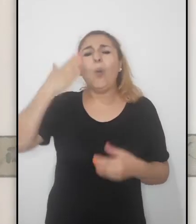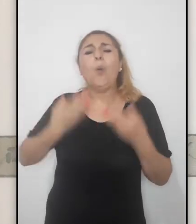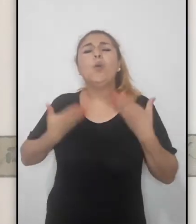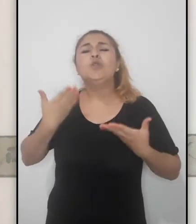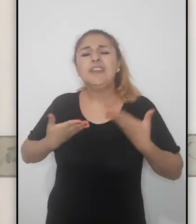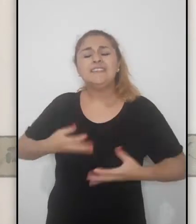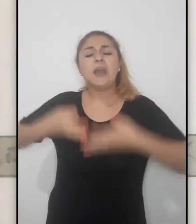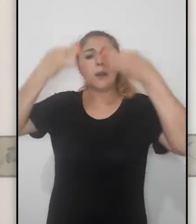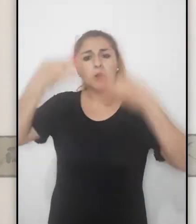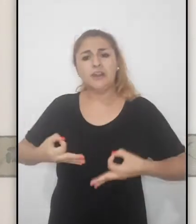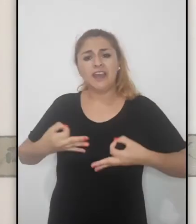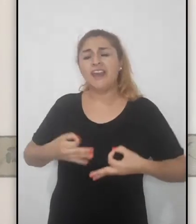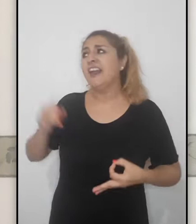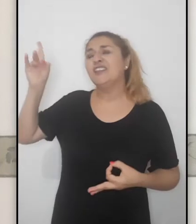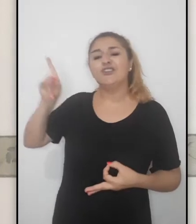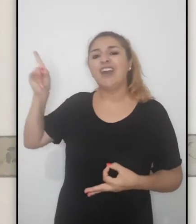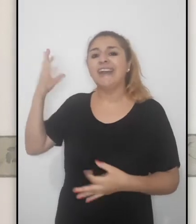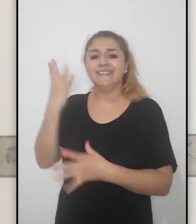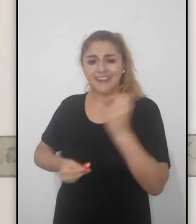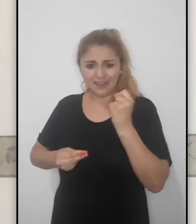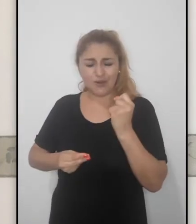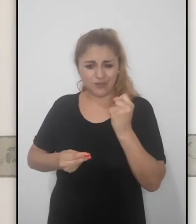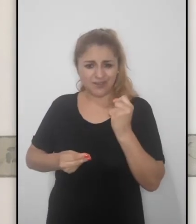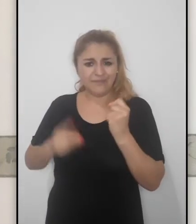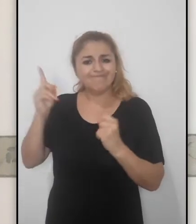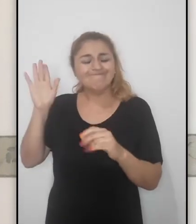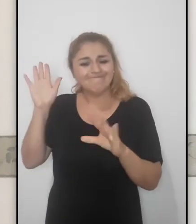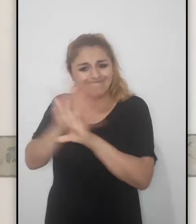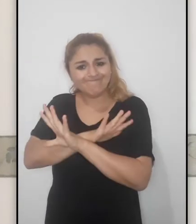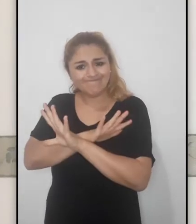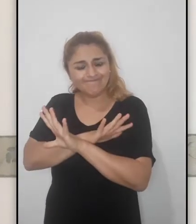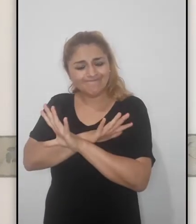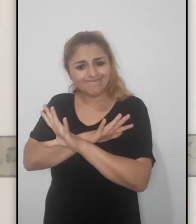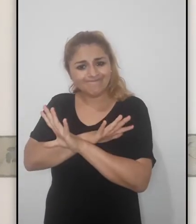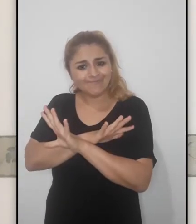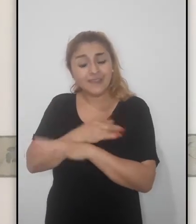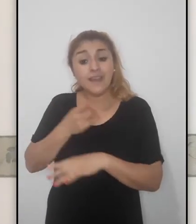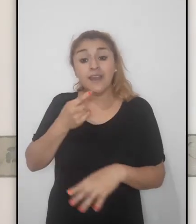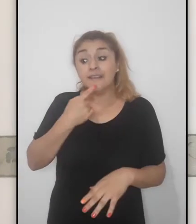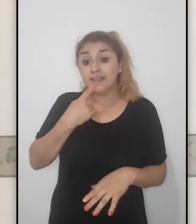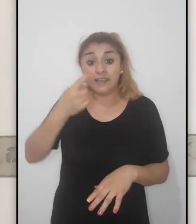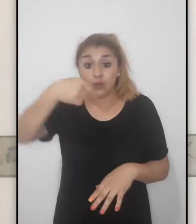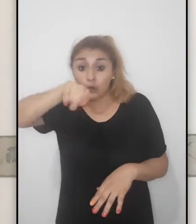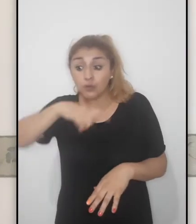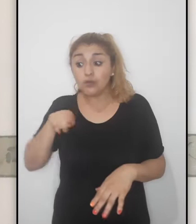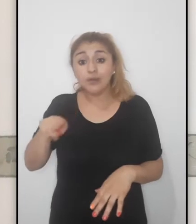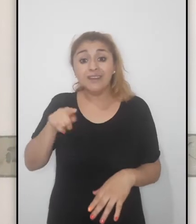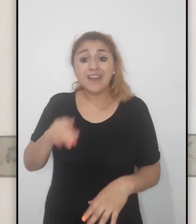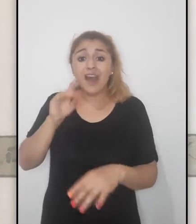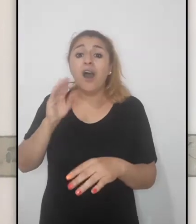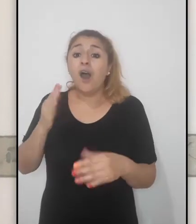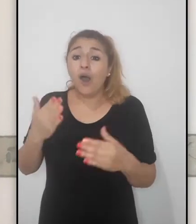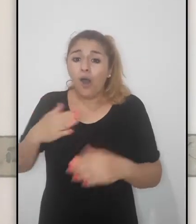trapo inmundo fuera de dios nada es bueno somos esclavos del pecado